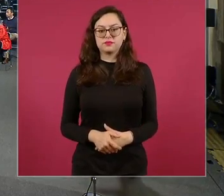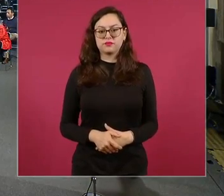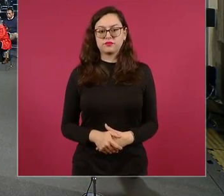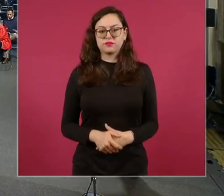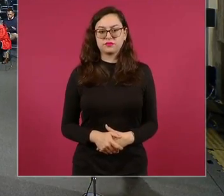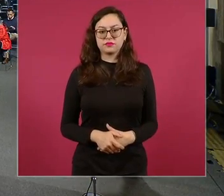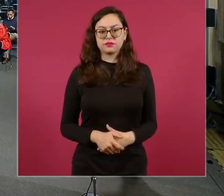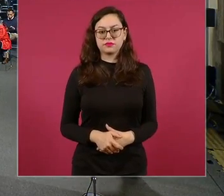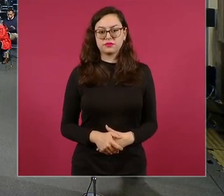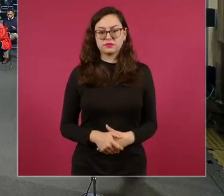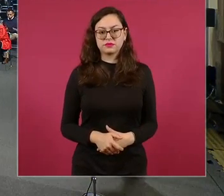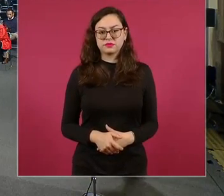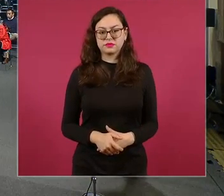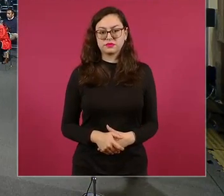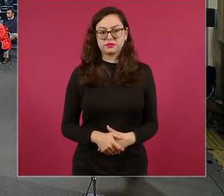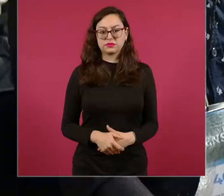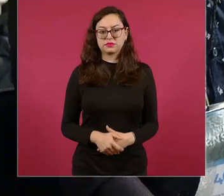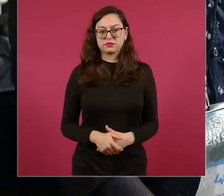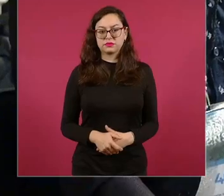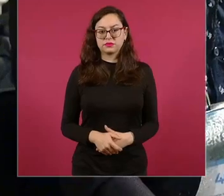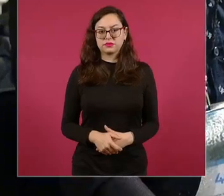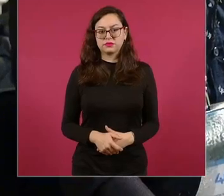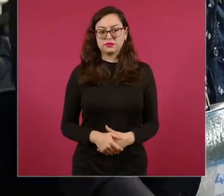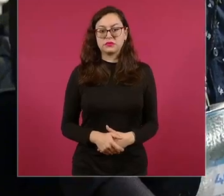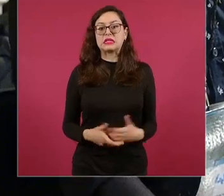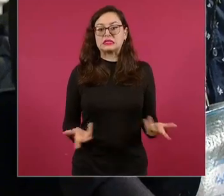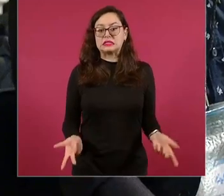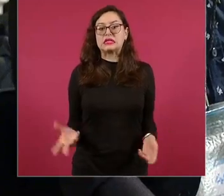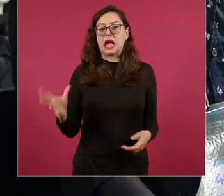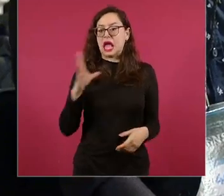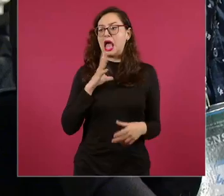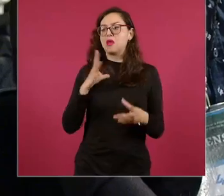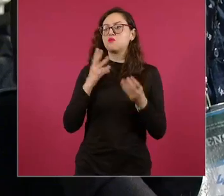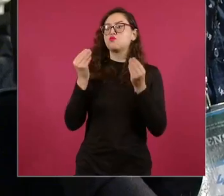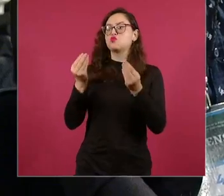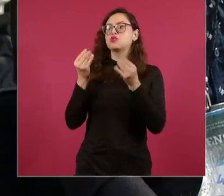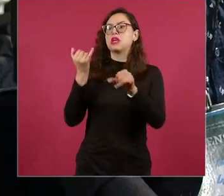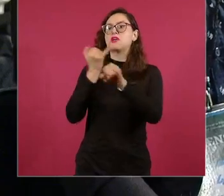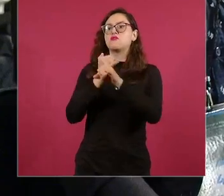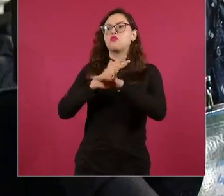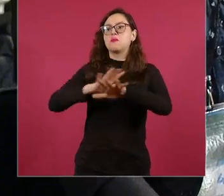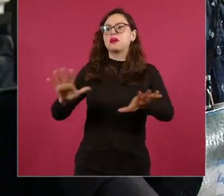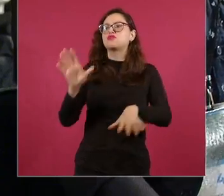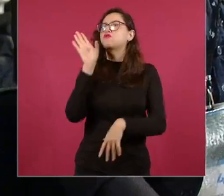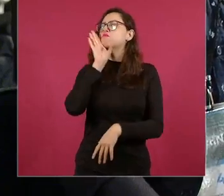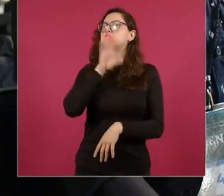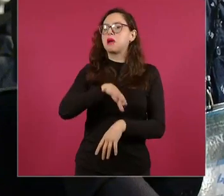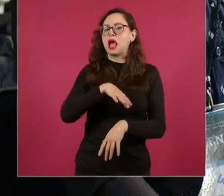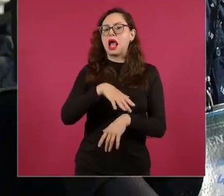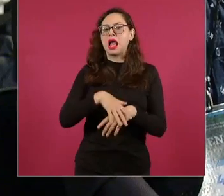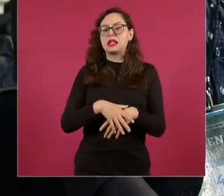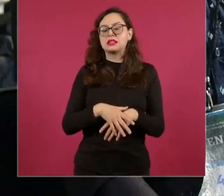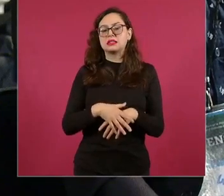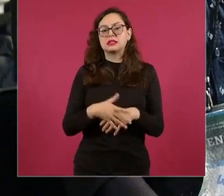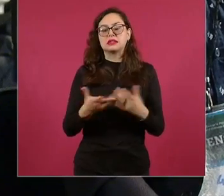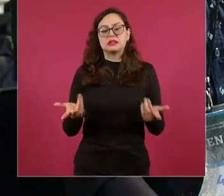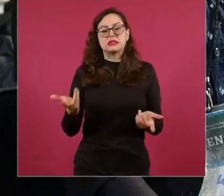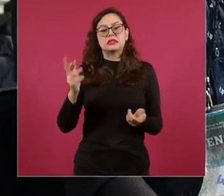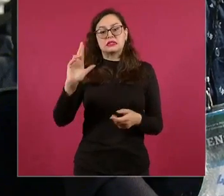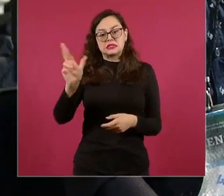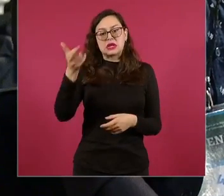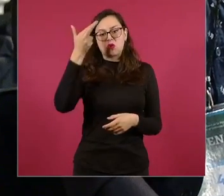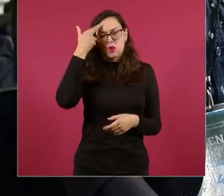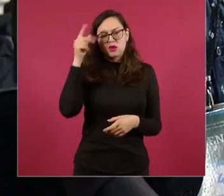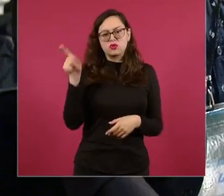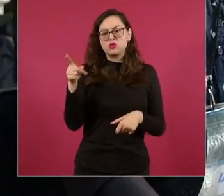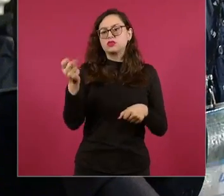va a ser retroactivo o sea ha habido mucha desinformación la instrucción que dio fue que la secretaria Ariadna iba a